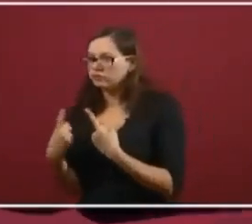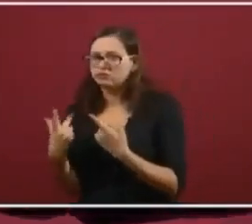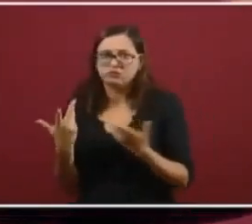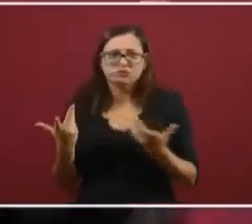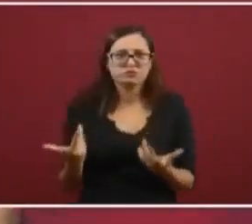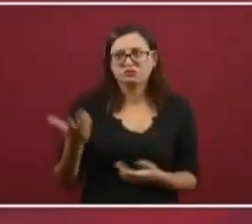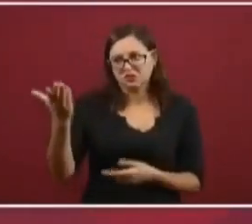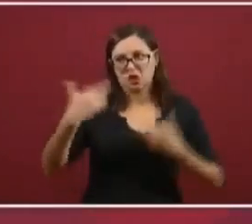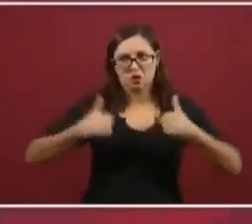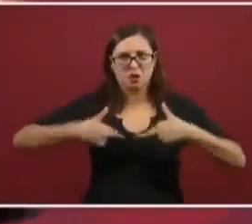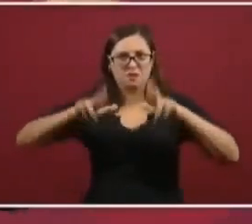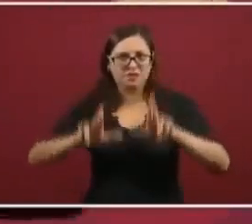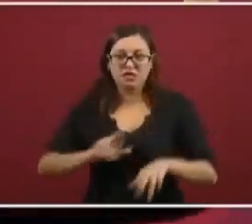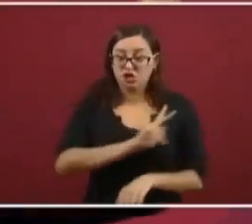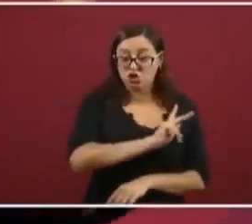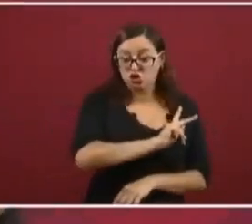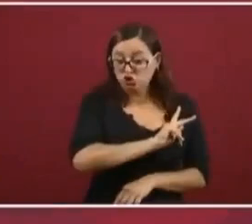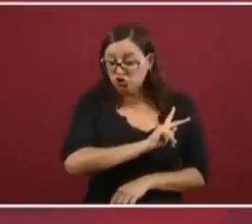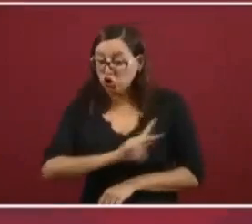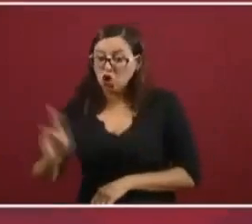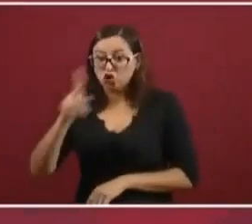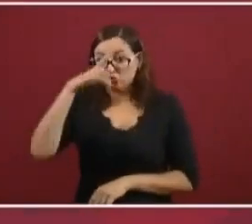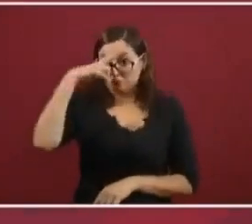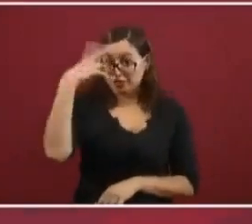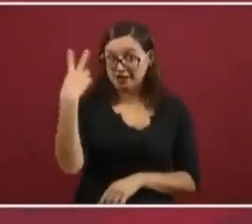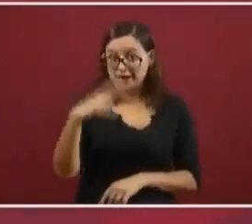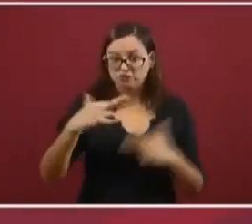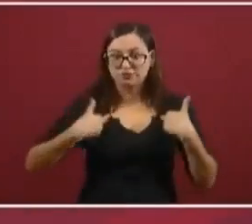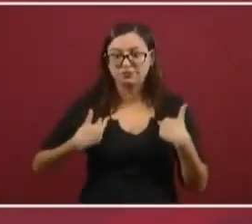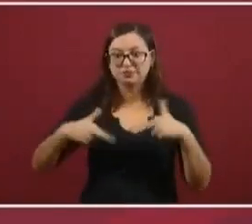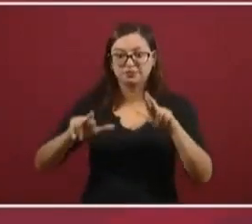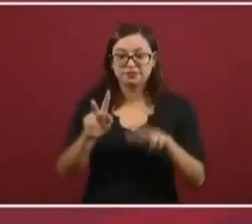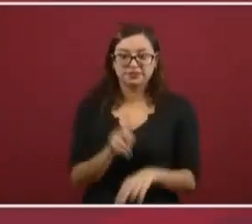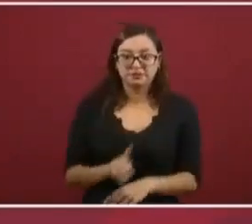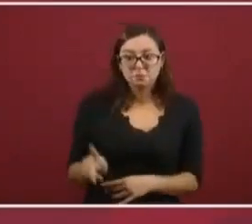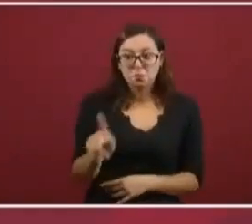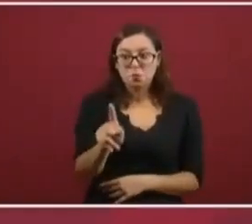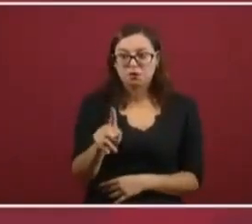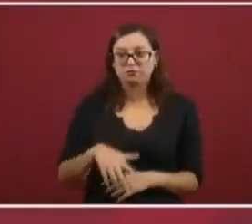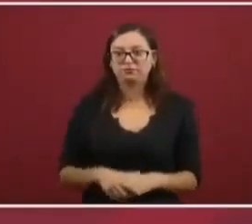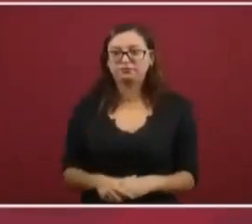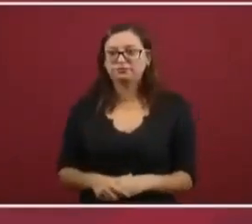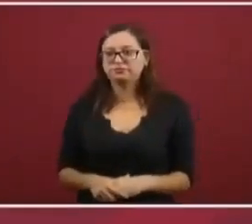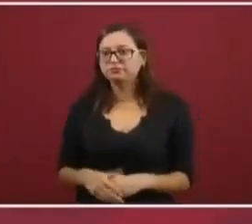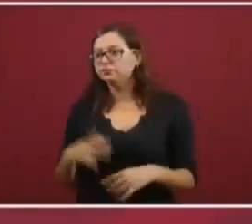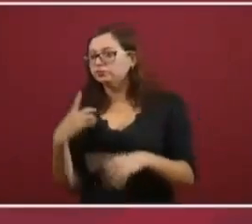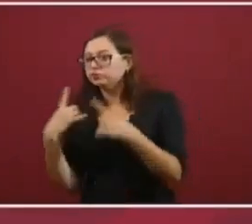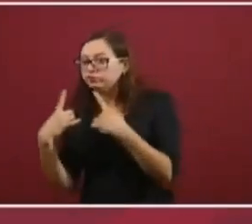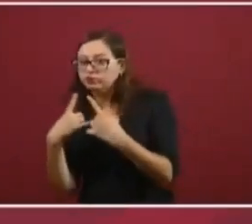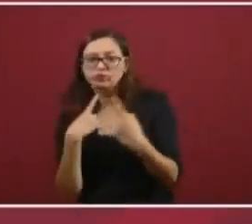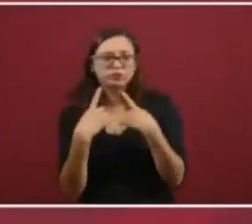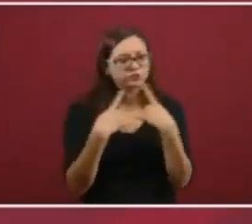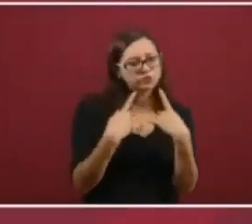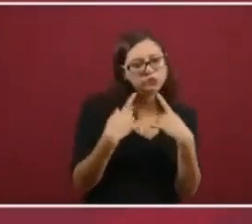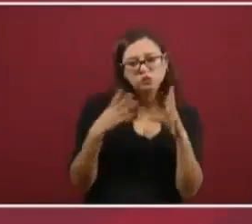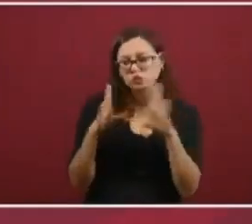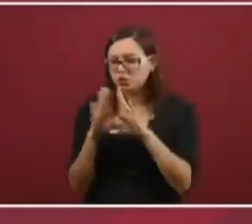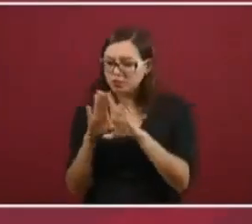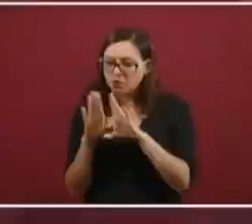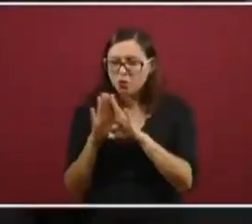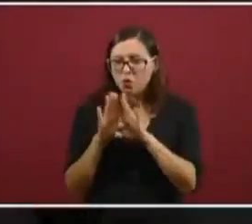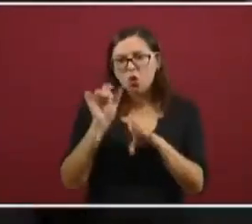de todos los mexicanos representantes del pueblo como una segunda